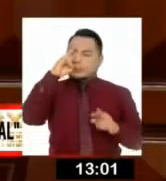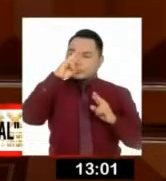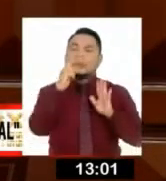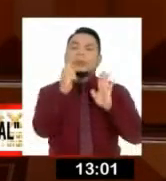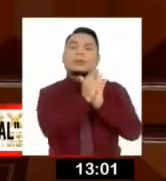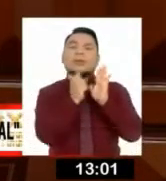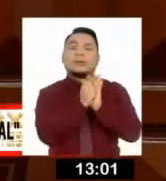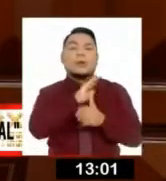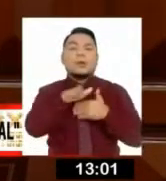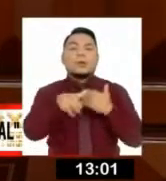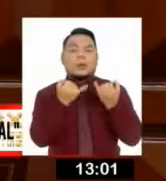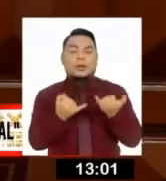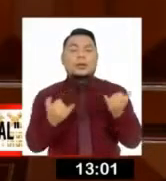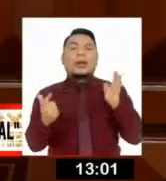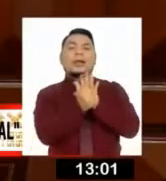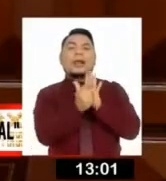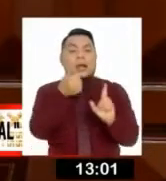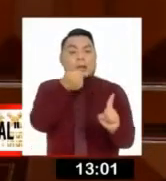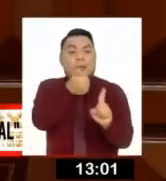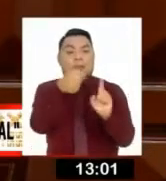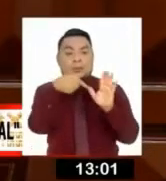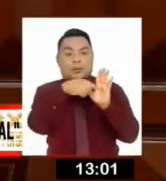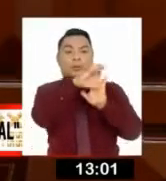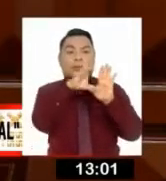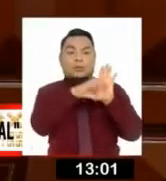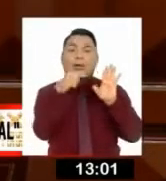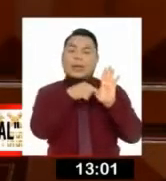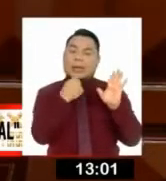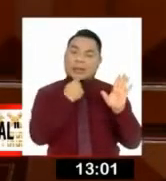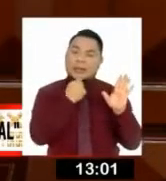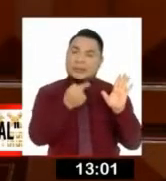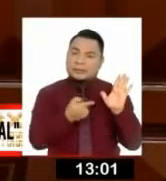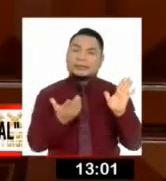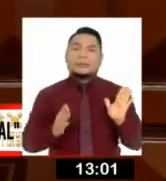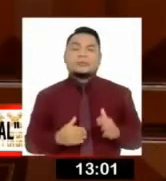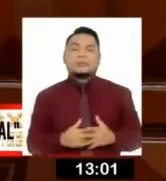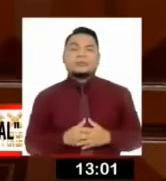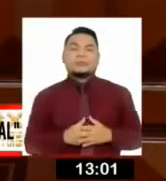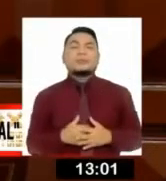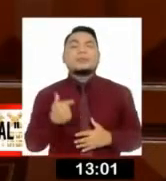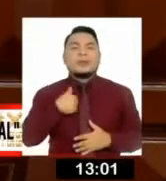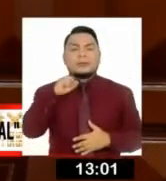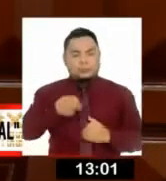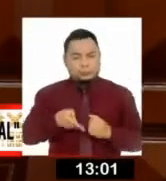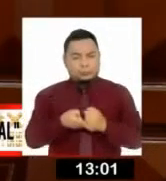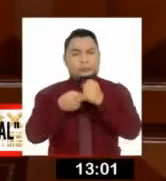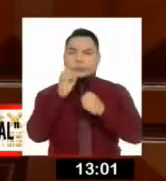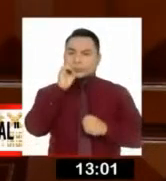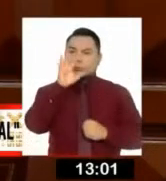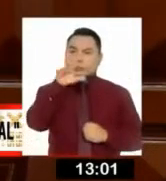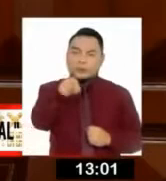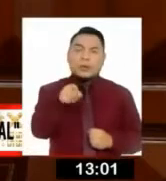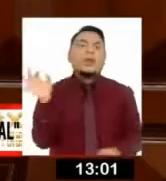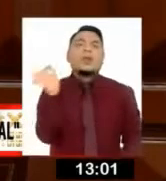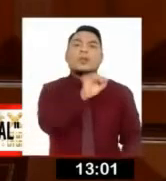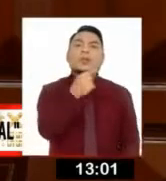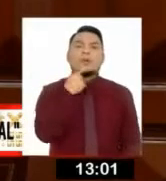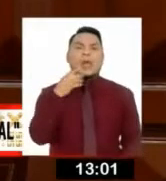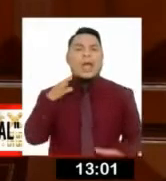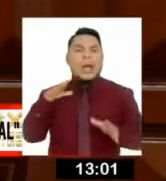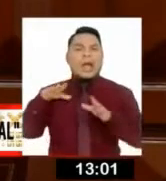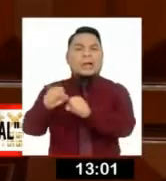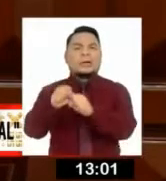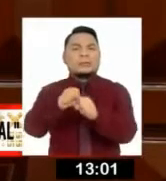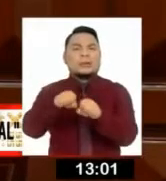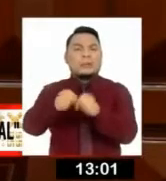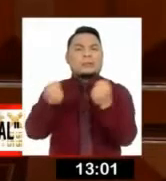los instrumentos legales que la propia Constitución vigente proporciona. Tengan la seguridad que nunca se hará tabla rasa